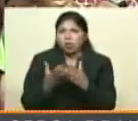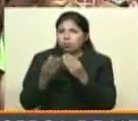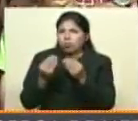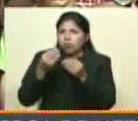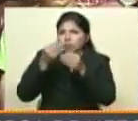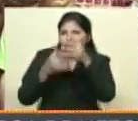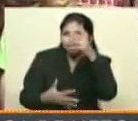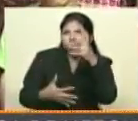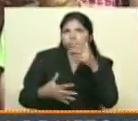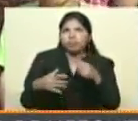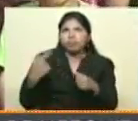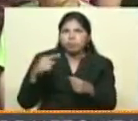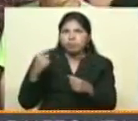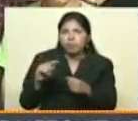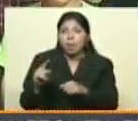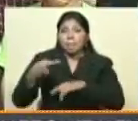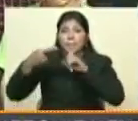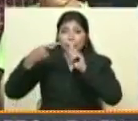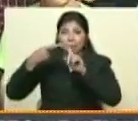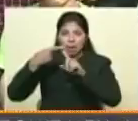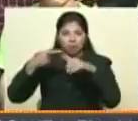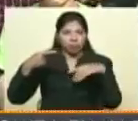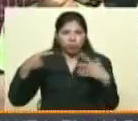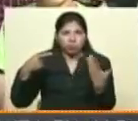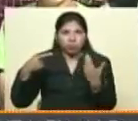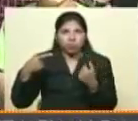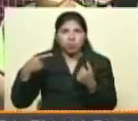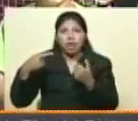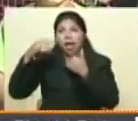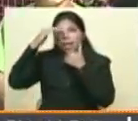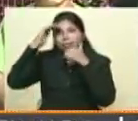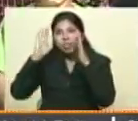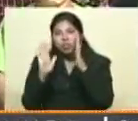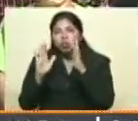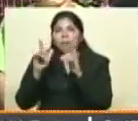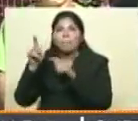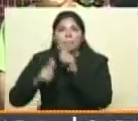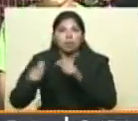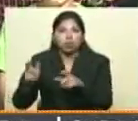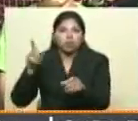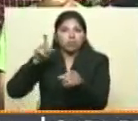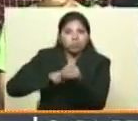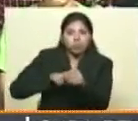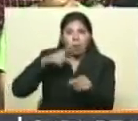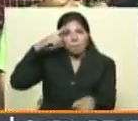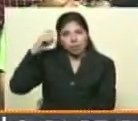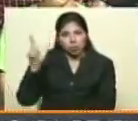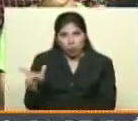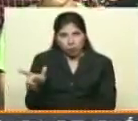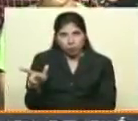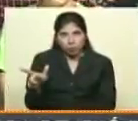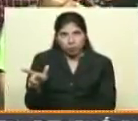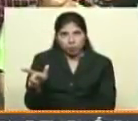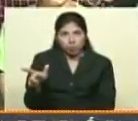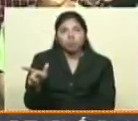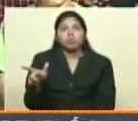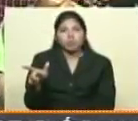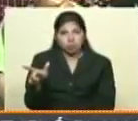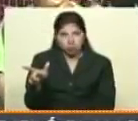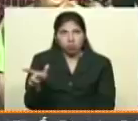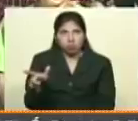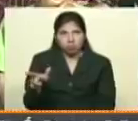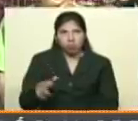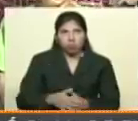cosas. En primer lugar, nos va a permitir atender a todos los militantes inscritos en el carné